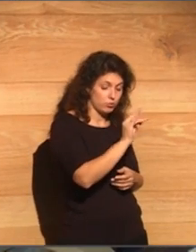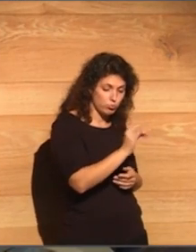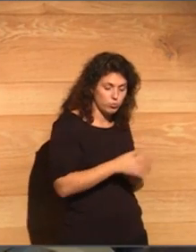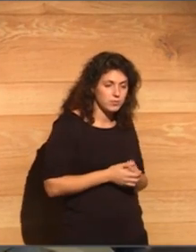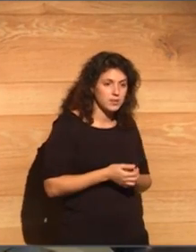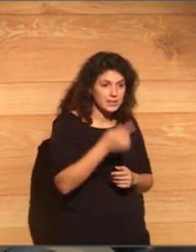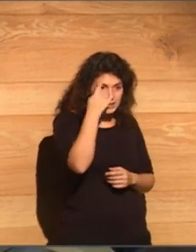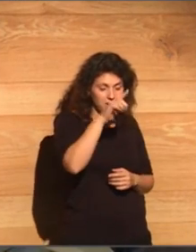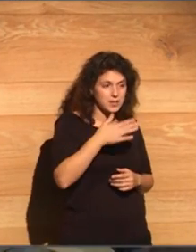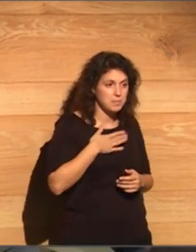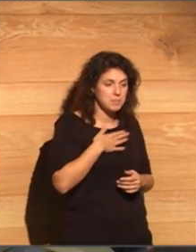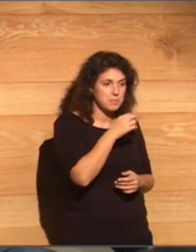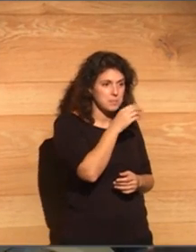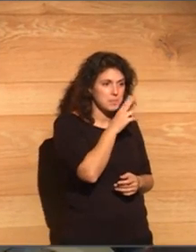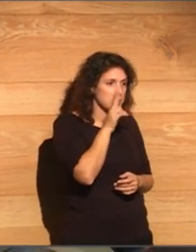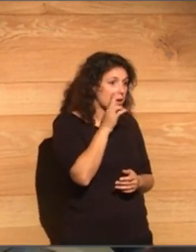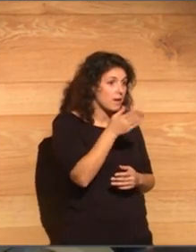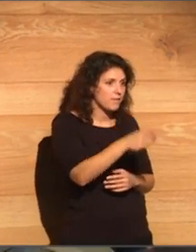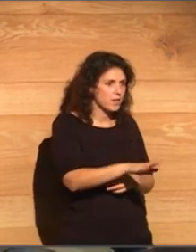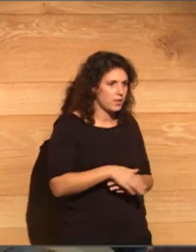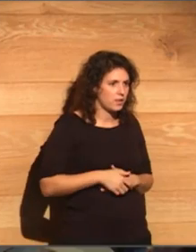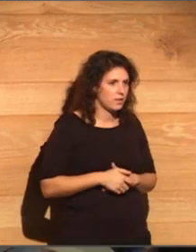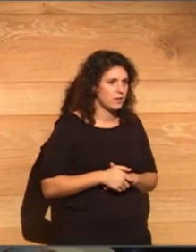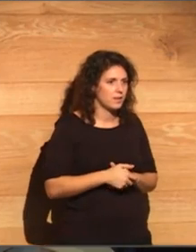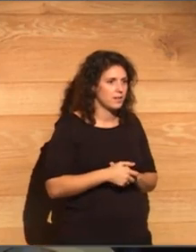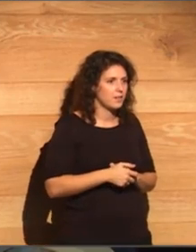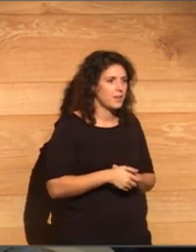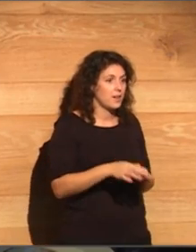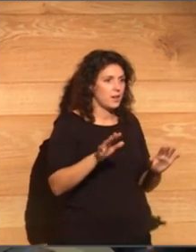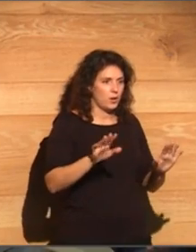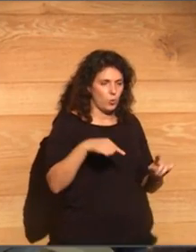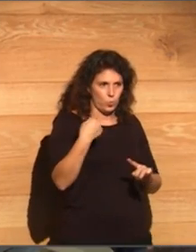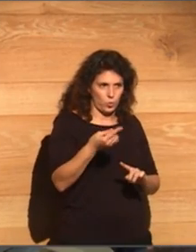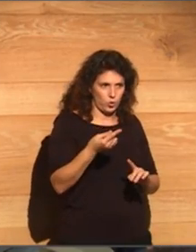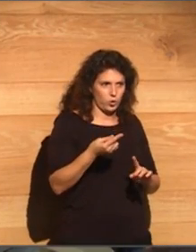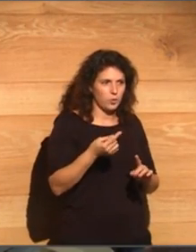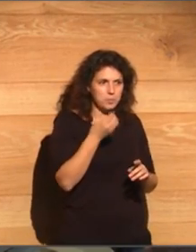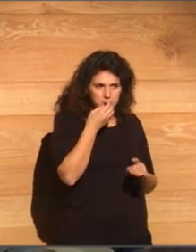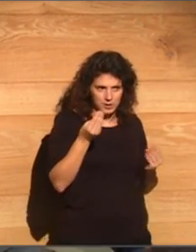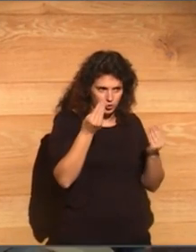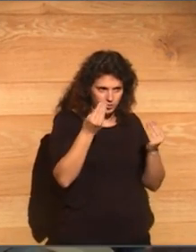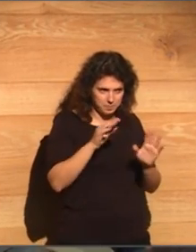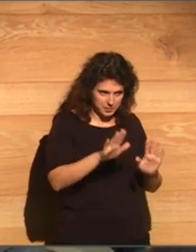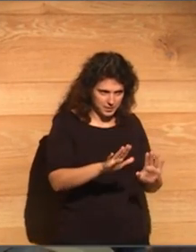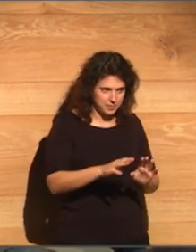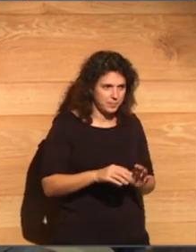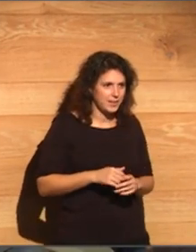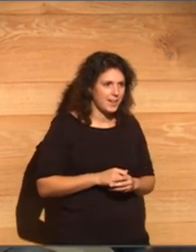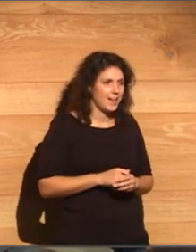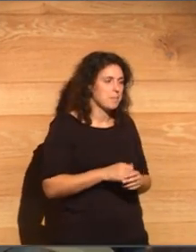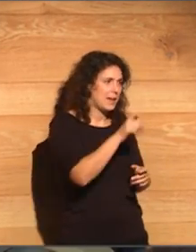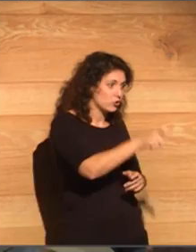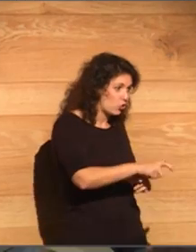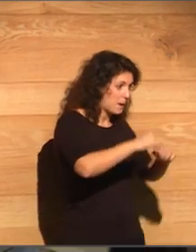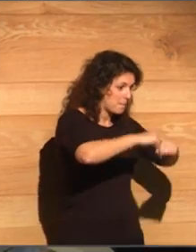Y dice, ¿sabes que se ha muerto mi madre? Digo, ay qué pena. Me dice. Empieza mal, luego mejora. Pero por el agua. Empieza, como nos colocas. Era una anciana